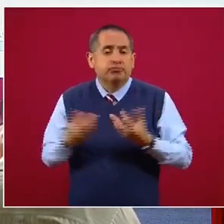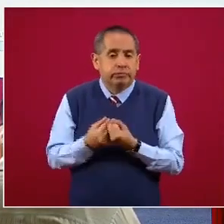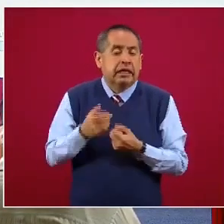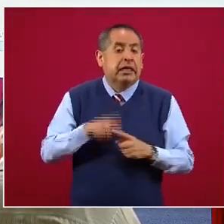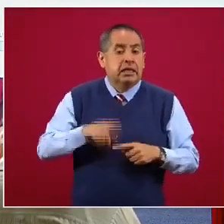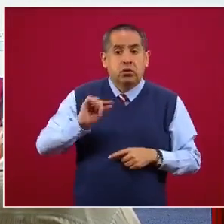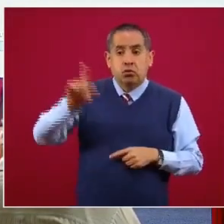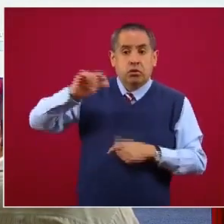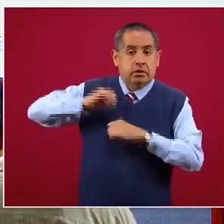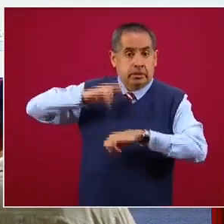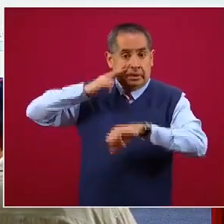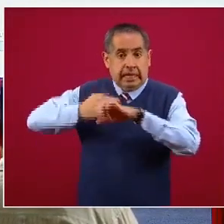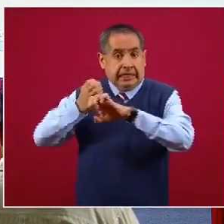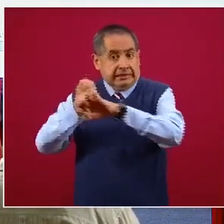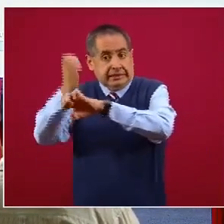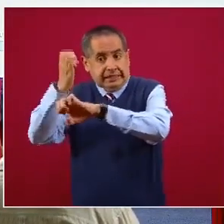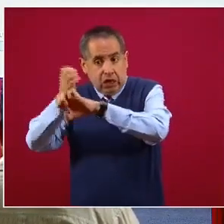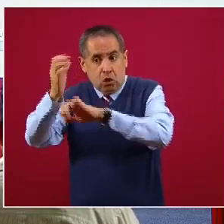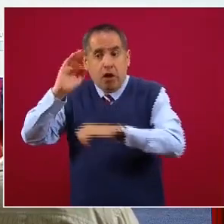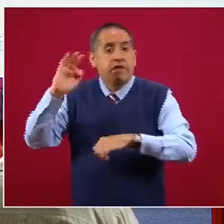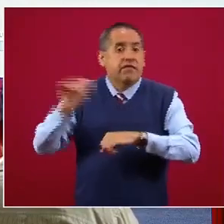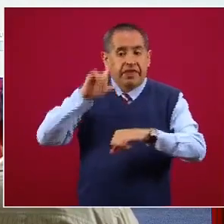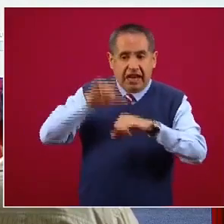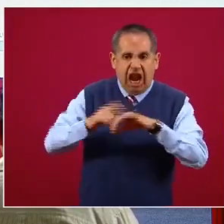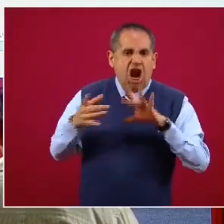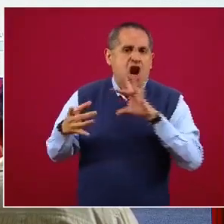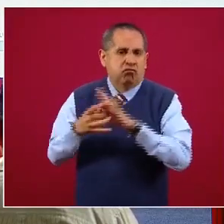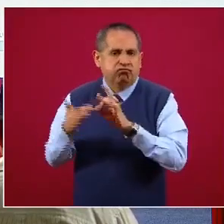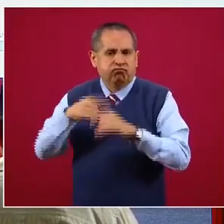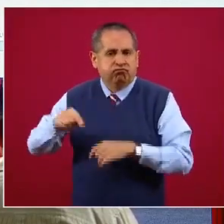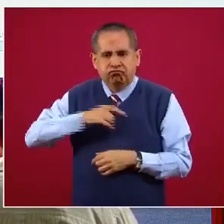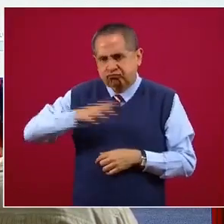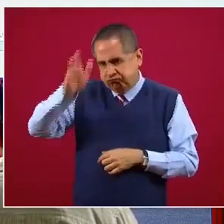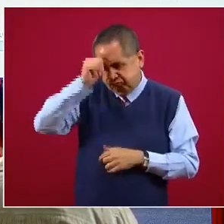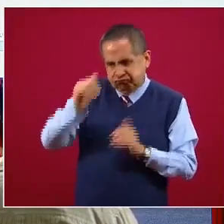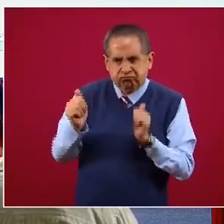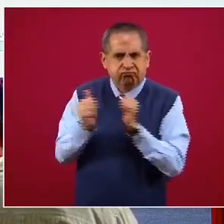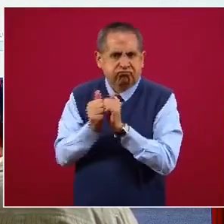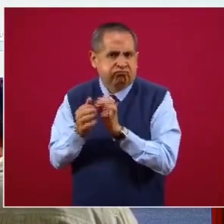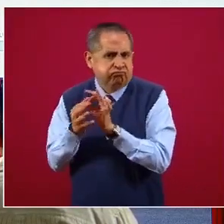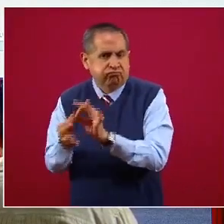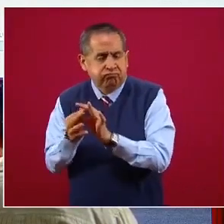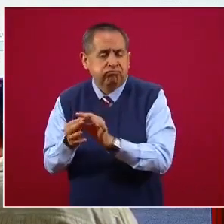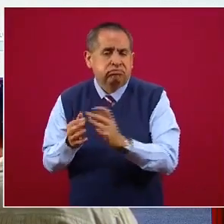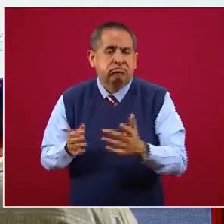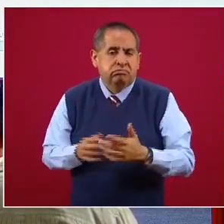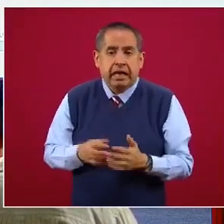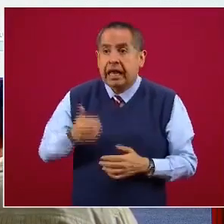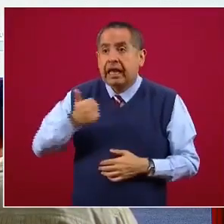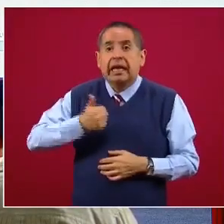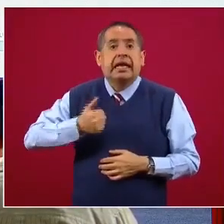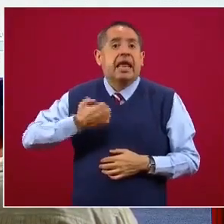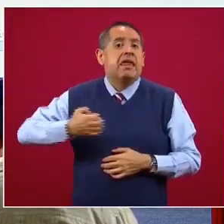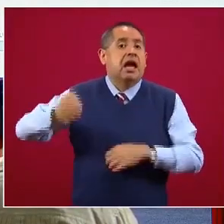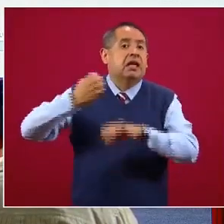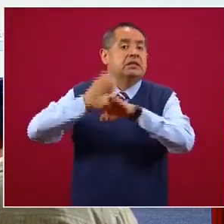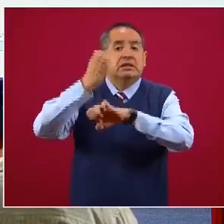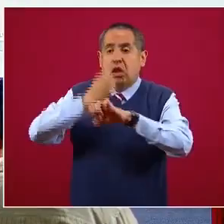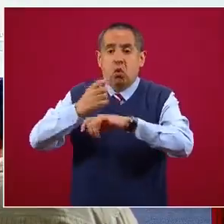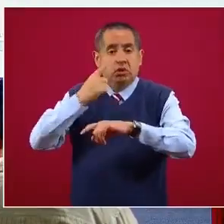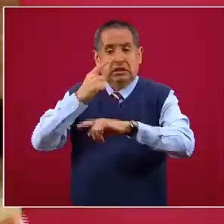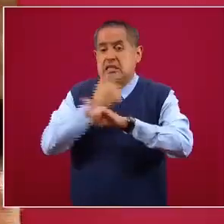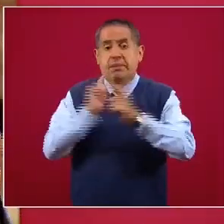autoridades sanitarias nacionales o federales y la autoridad sanitaria estatal. Cada estado, libre y